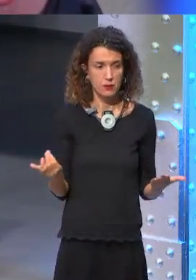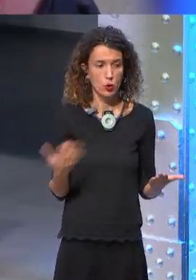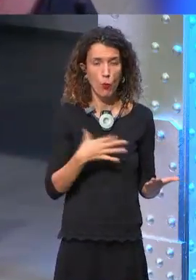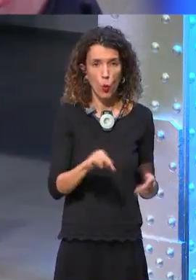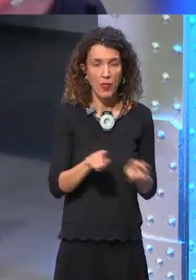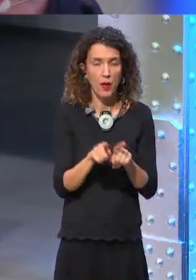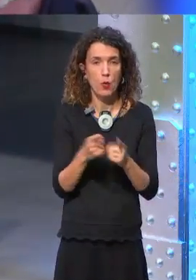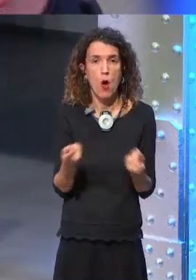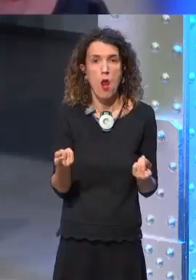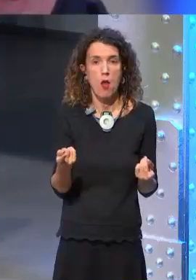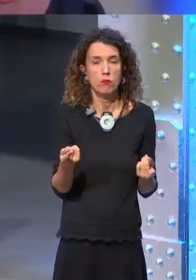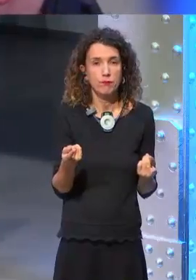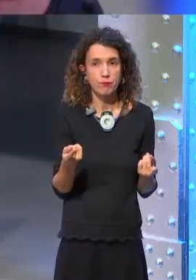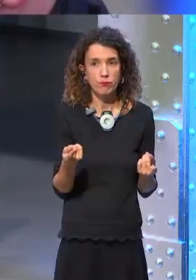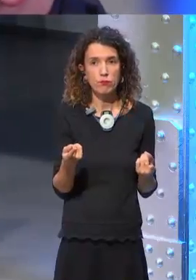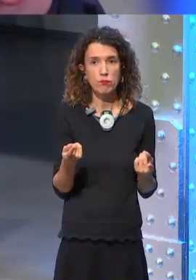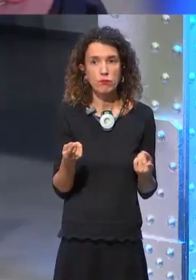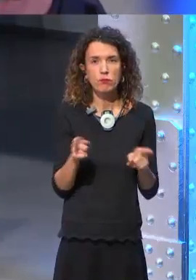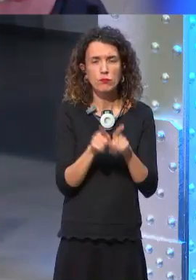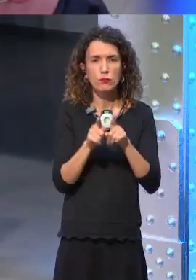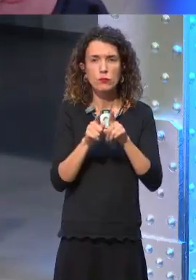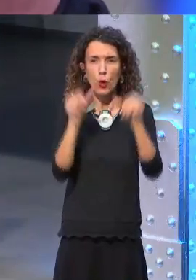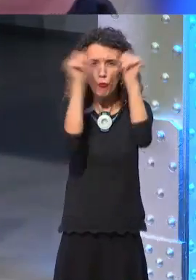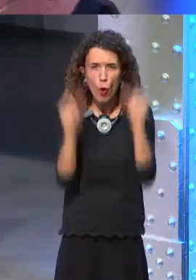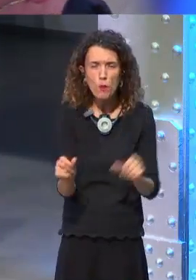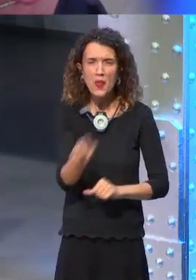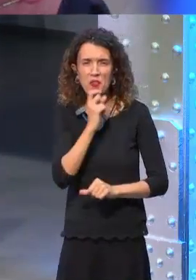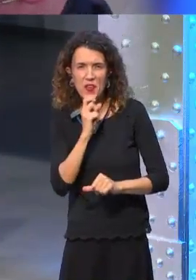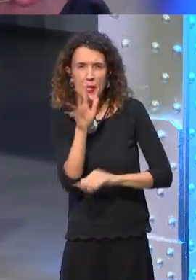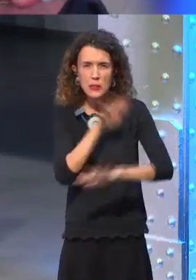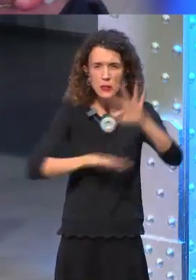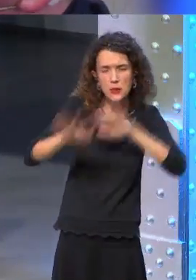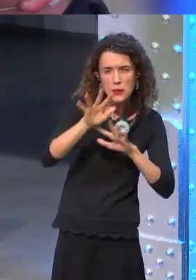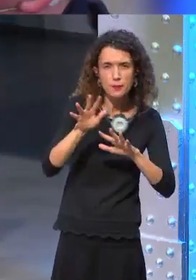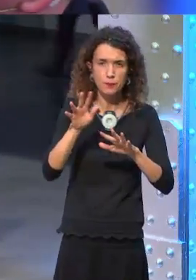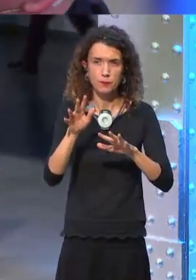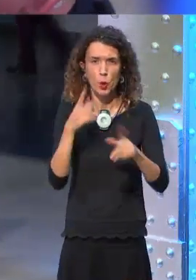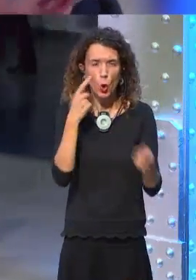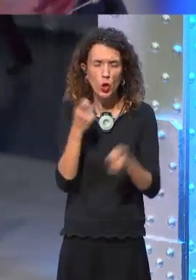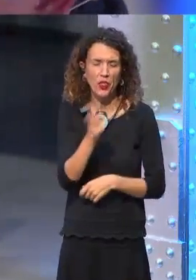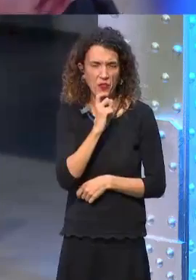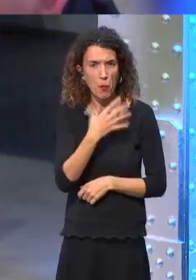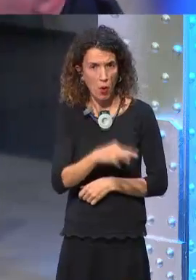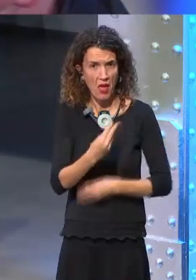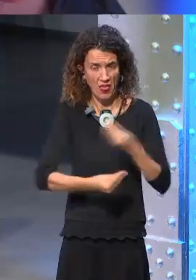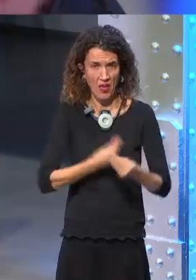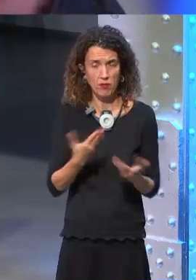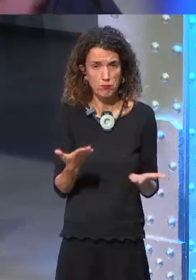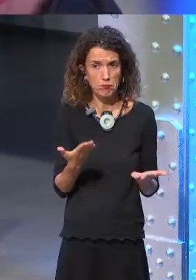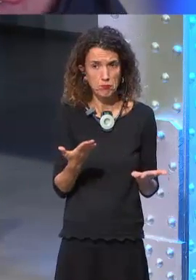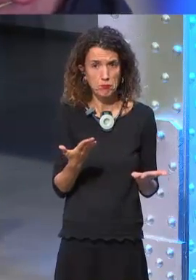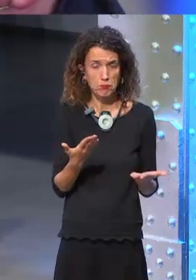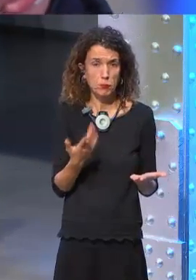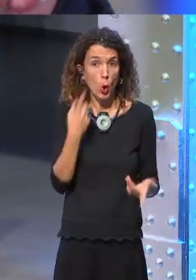Se pueden escribir geometrías muy complicadas e intricadas y muy difíciles de controlar, que serían